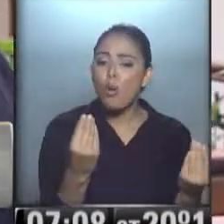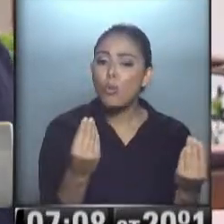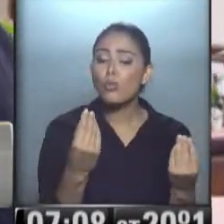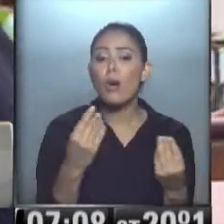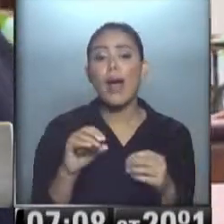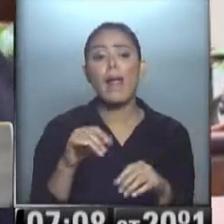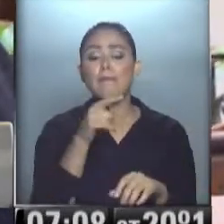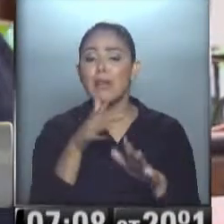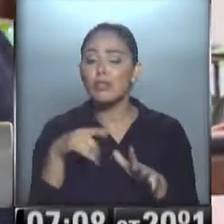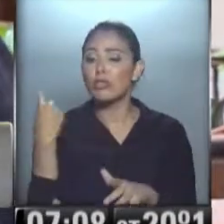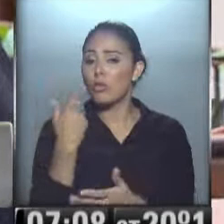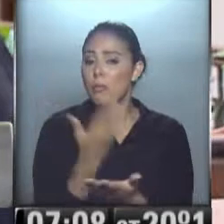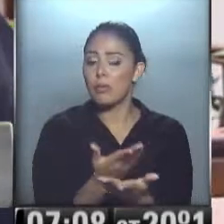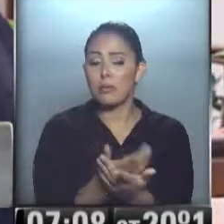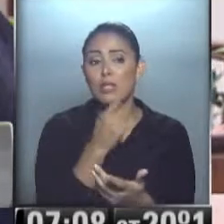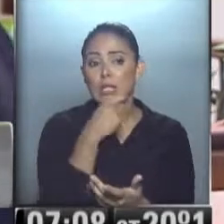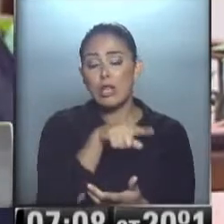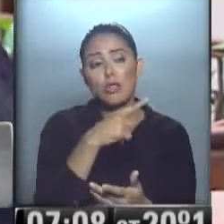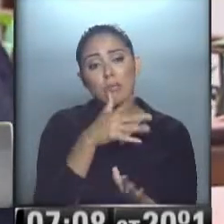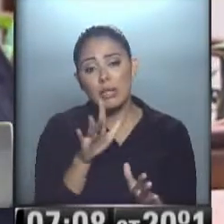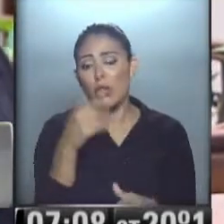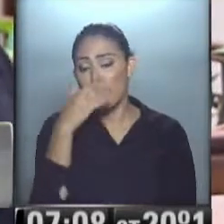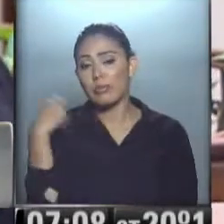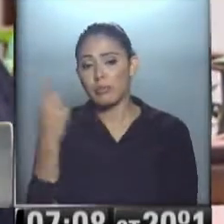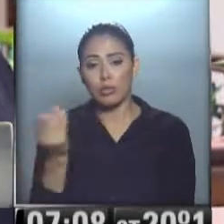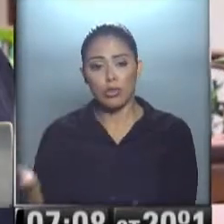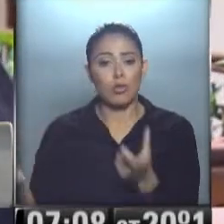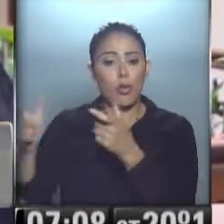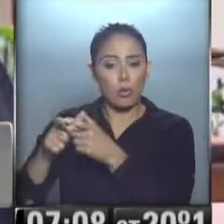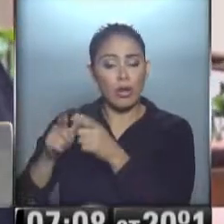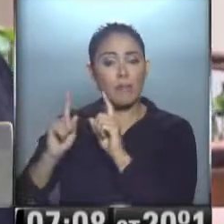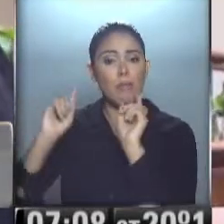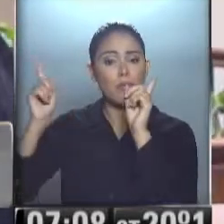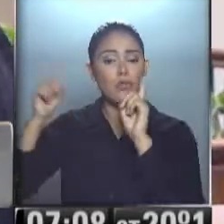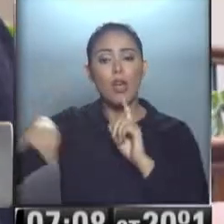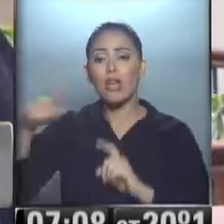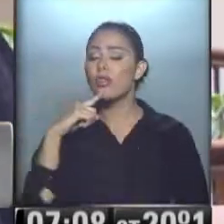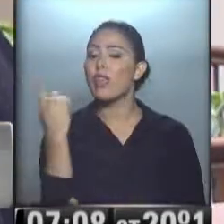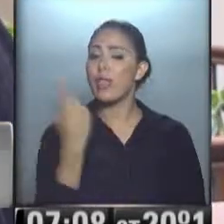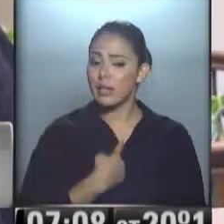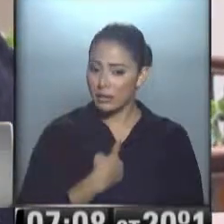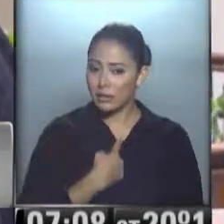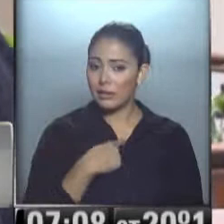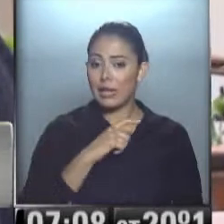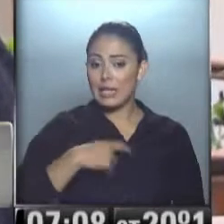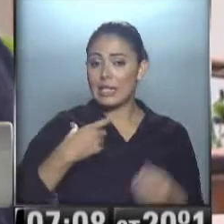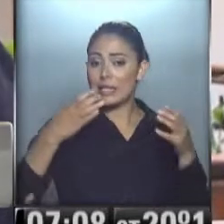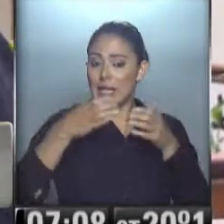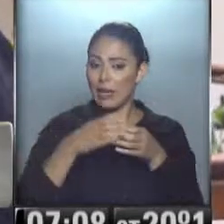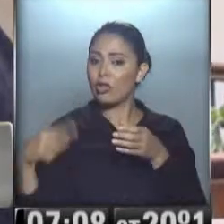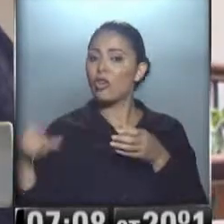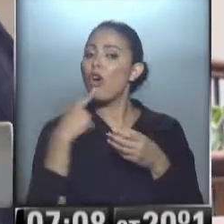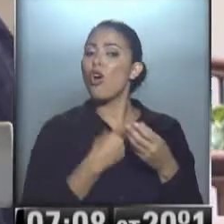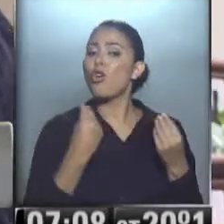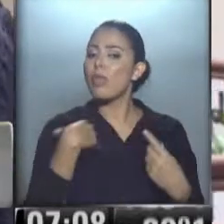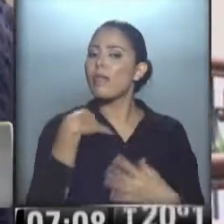se acerca a esa posición nosotros la sometemos a asambleas y son los docentes los que nos van a decir a los sindicatos cómo